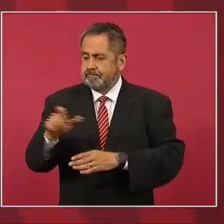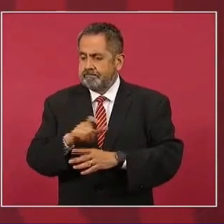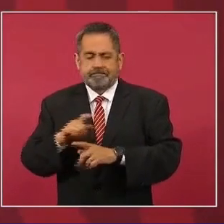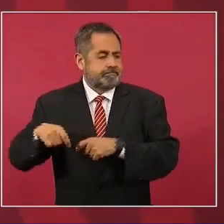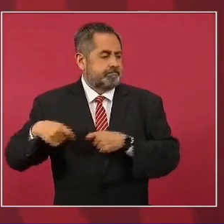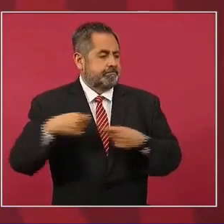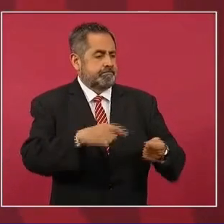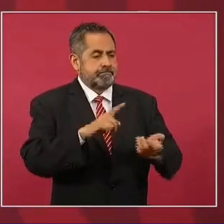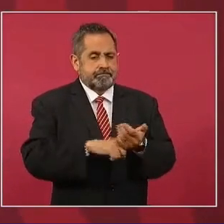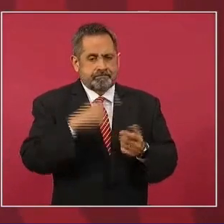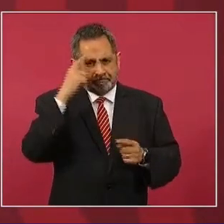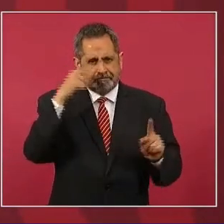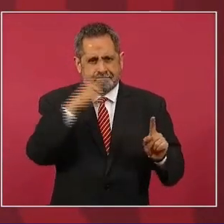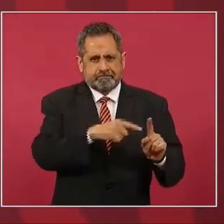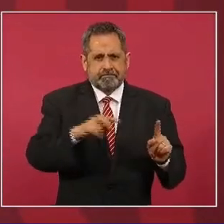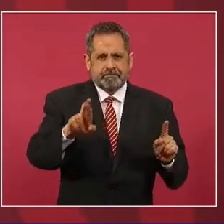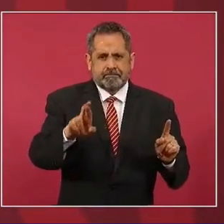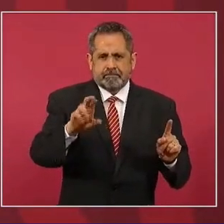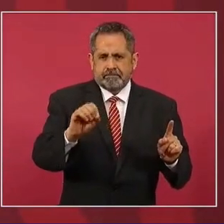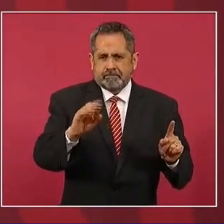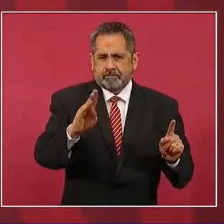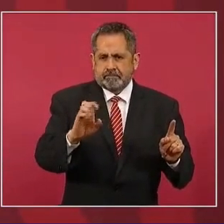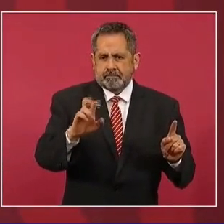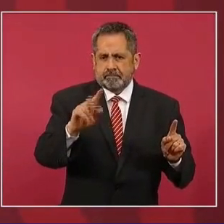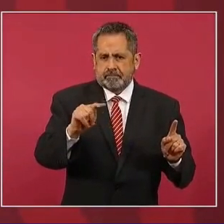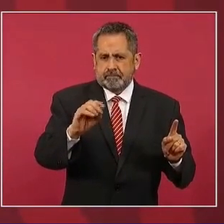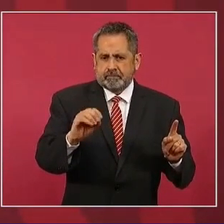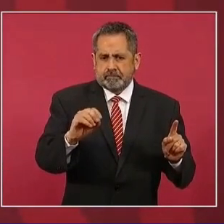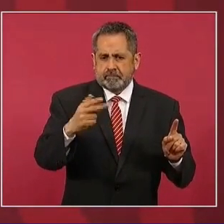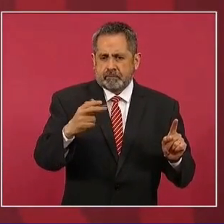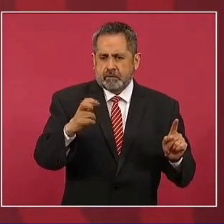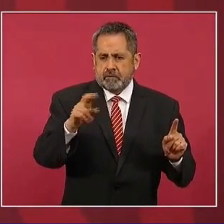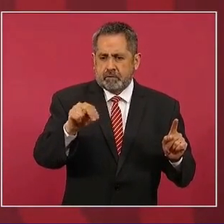a Roberto Hernández y a otros